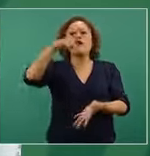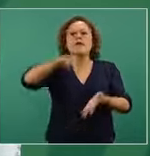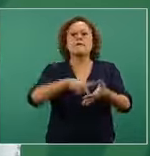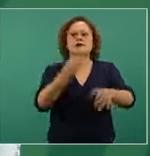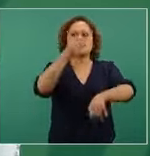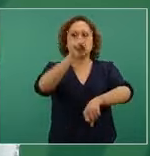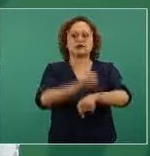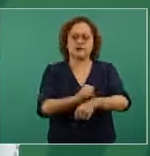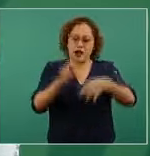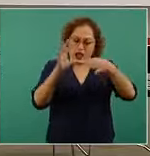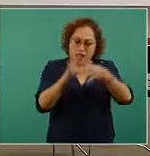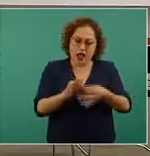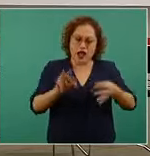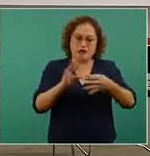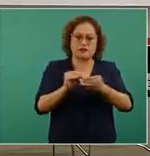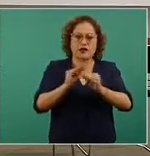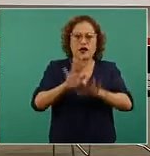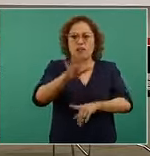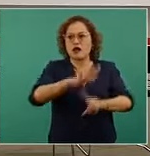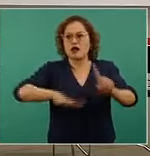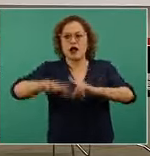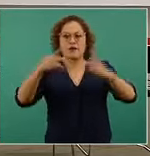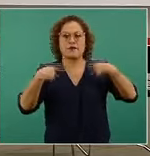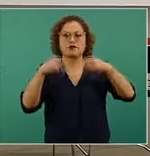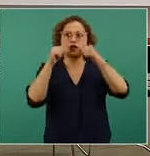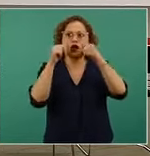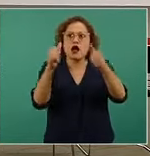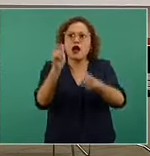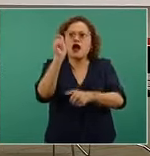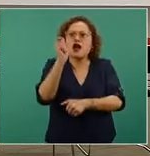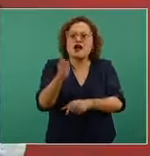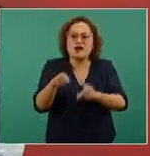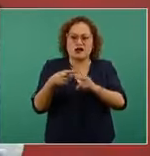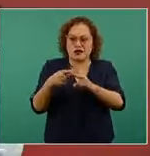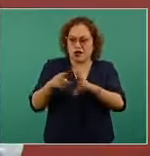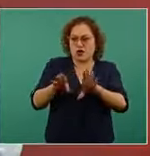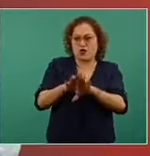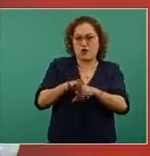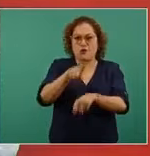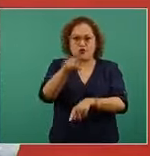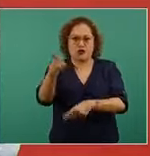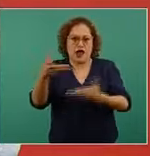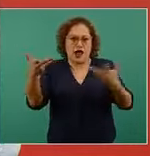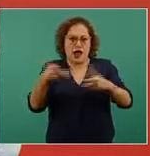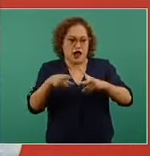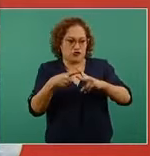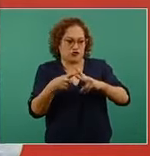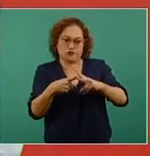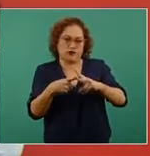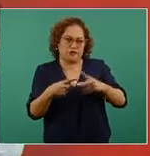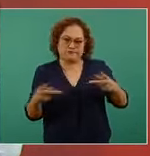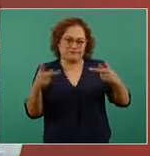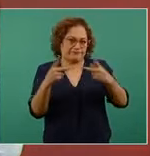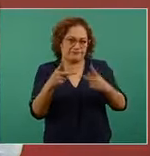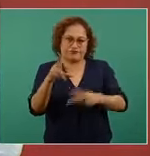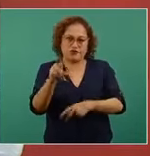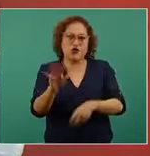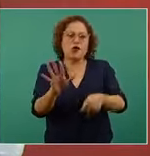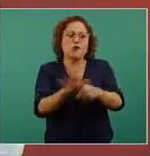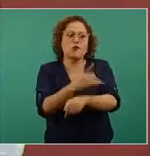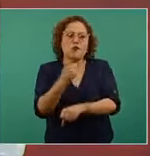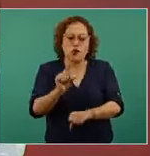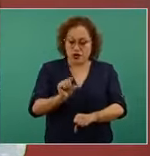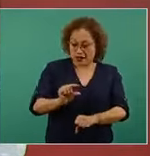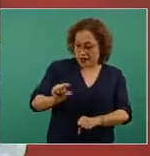cómo están distribuidas estas vacunas pero leches que la sumatoria no les da tal cual porque no todos los biológicos